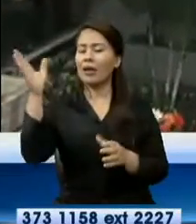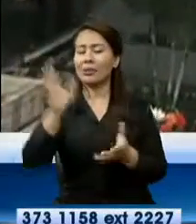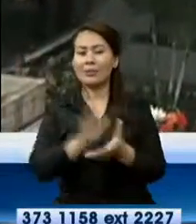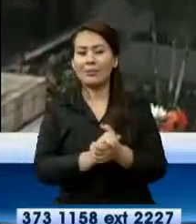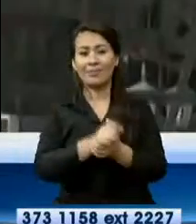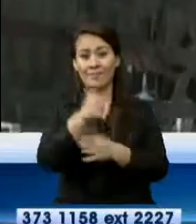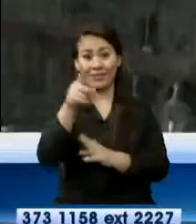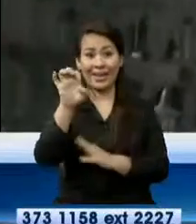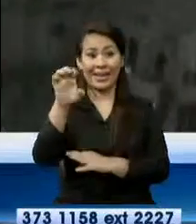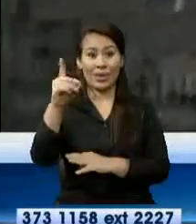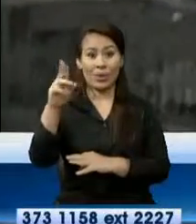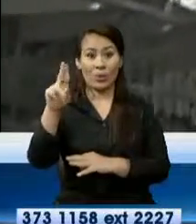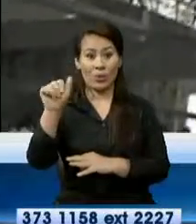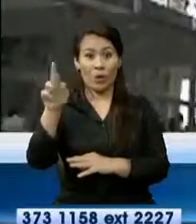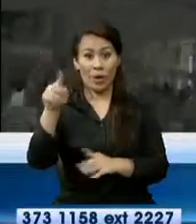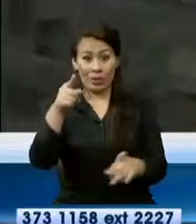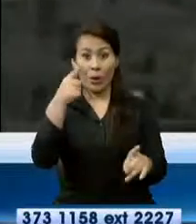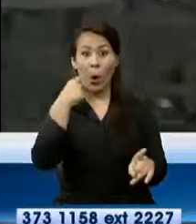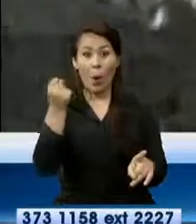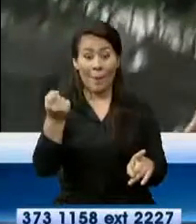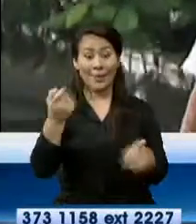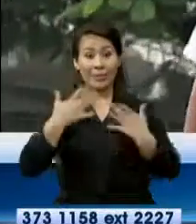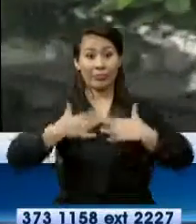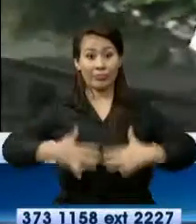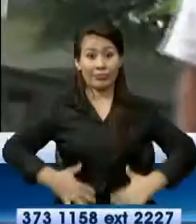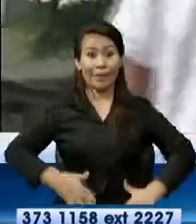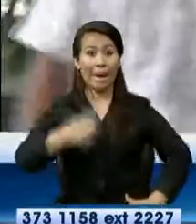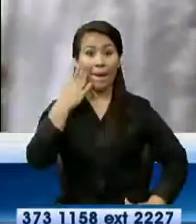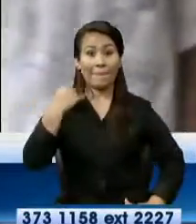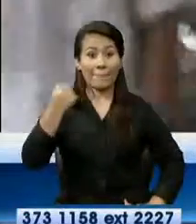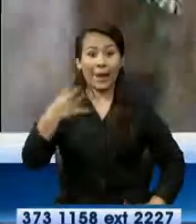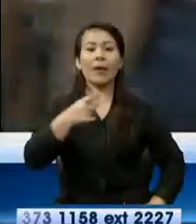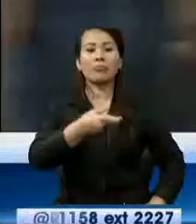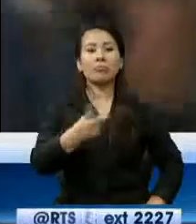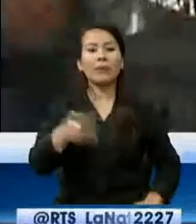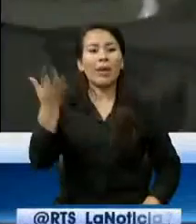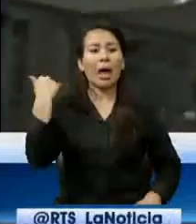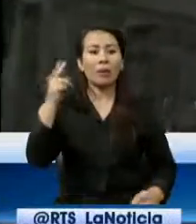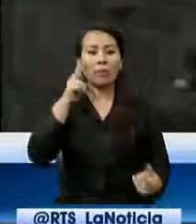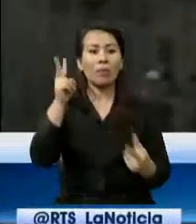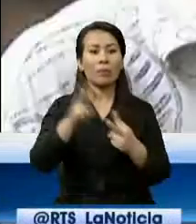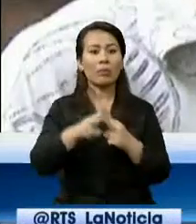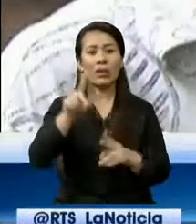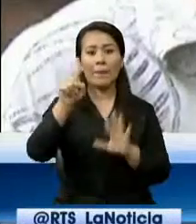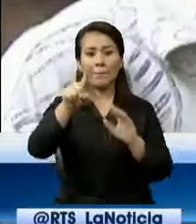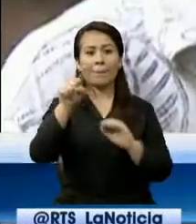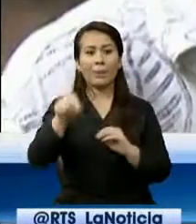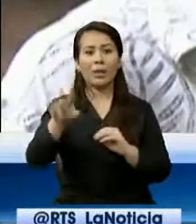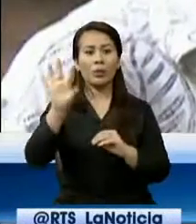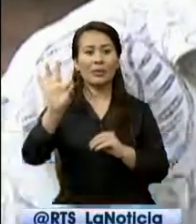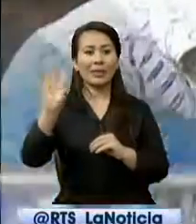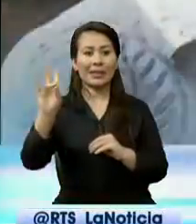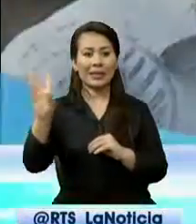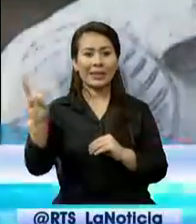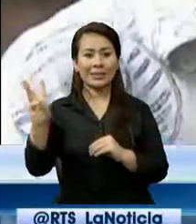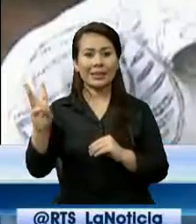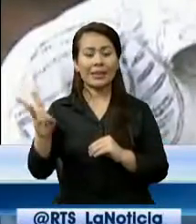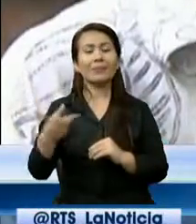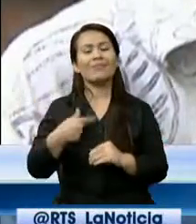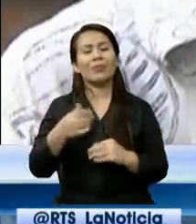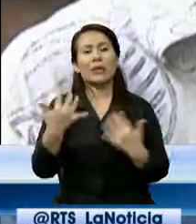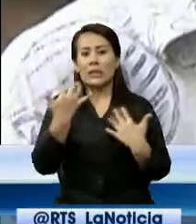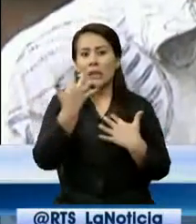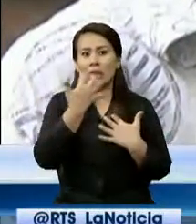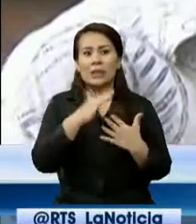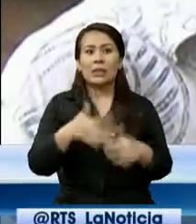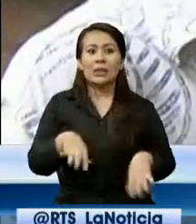Eduardo Egas, que trae la suerte de contar, lo conoció en el 76. Temblaba pues de la emoción, ¿no?